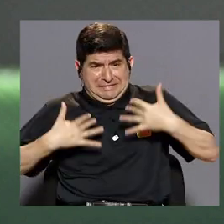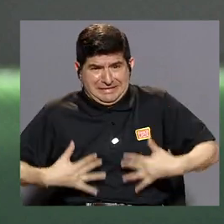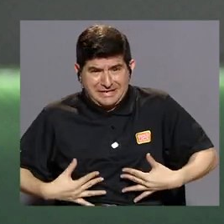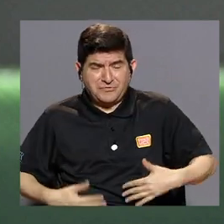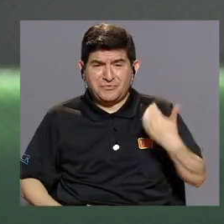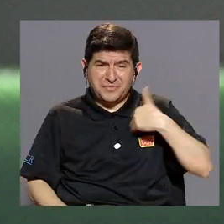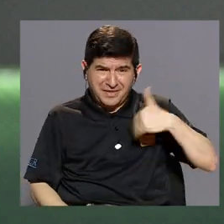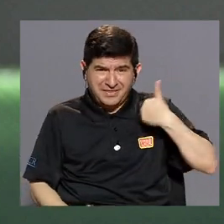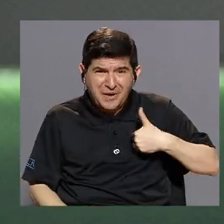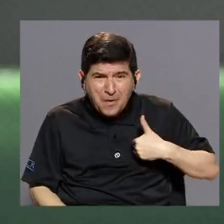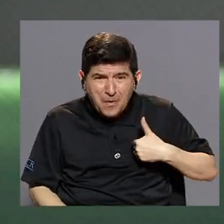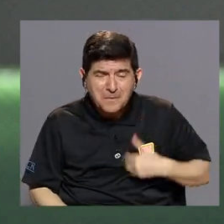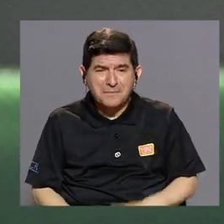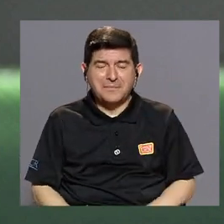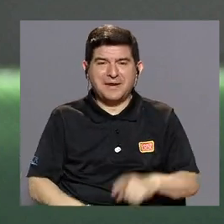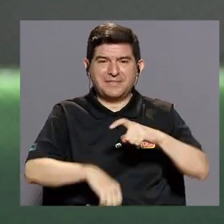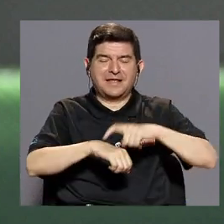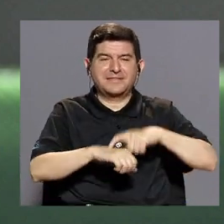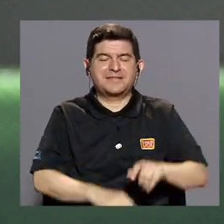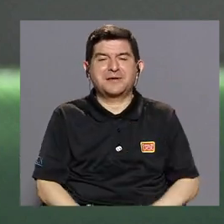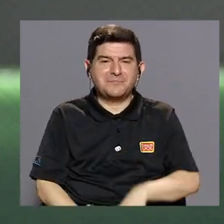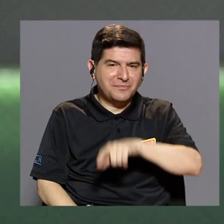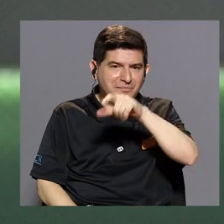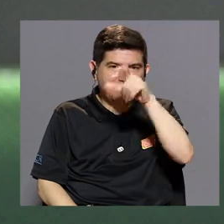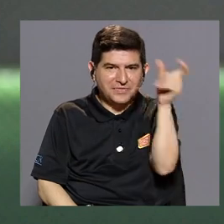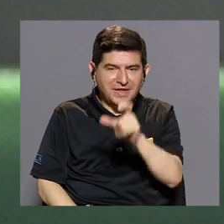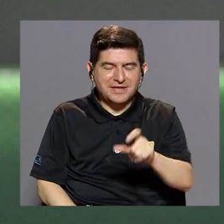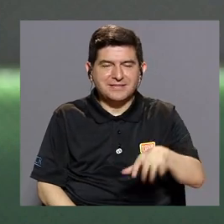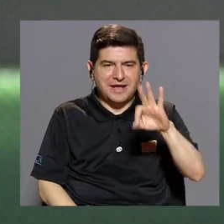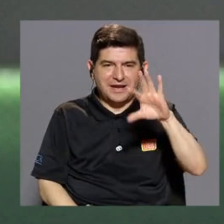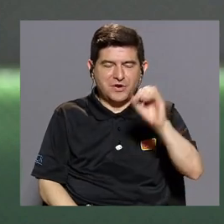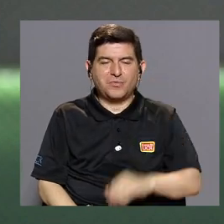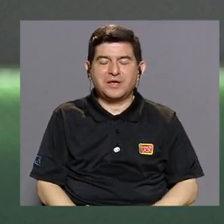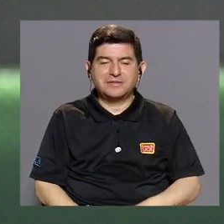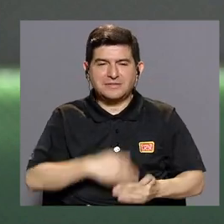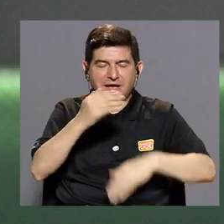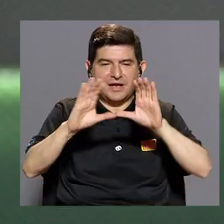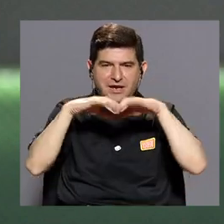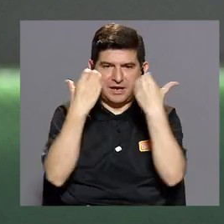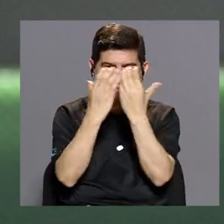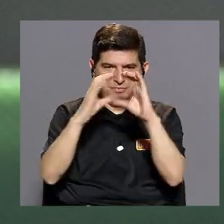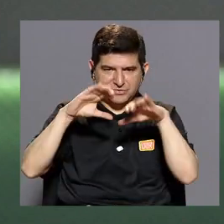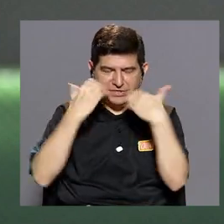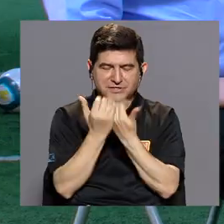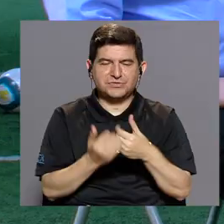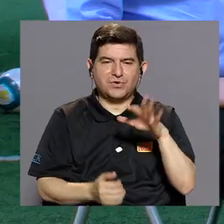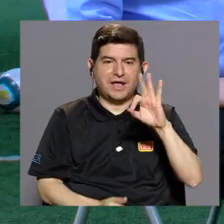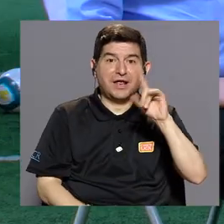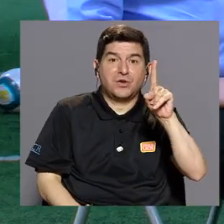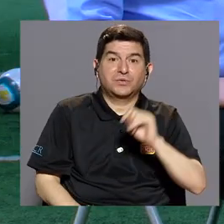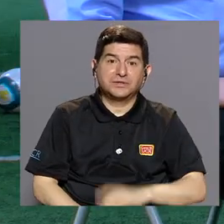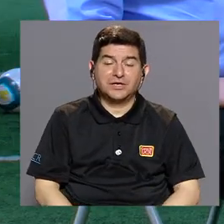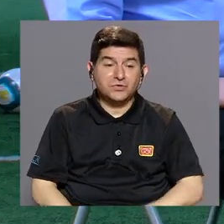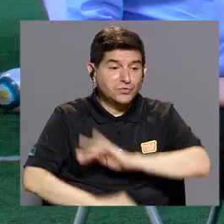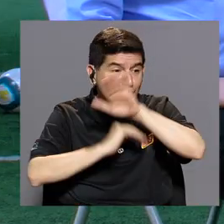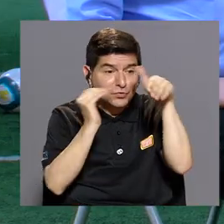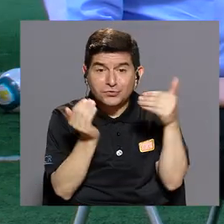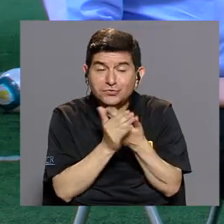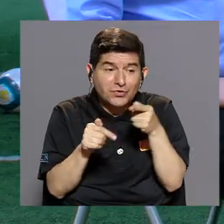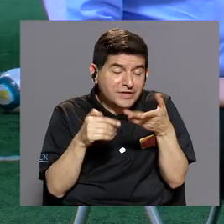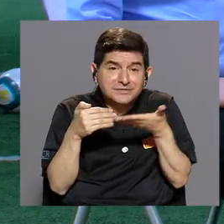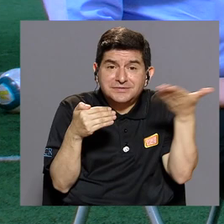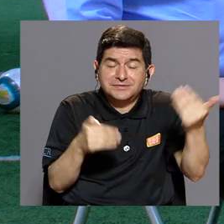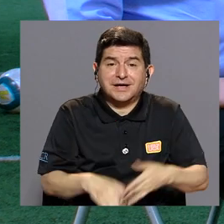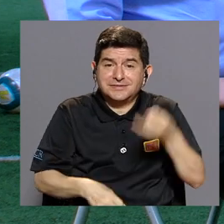uniformes, ¿verdad? De hombres, incluso de Italia 90, que tuvieron que utilizar en la eliminatoria en el 91. Y bueno, todo esto,